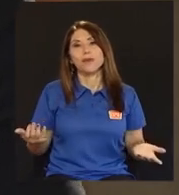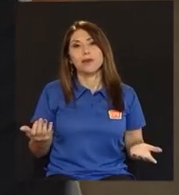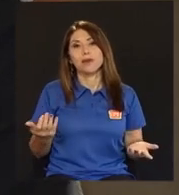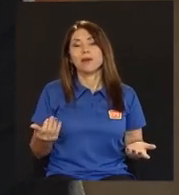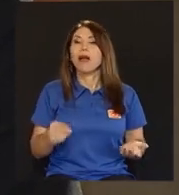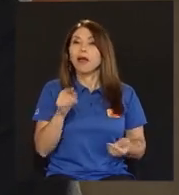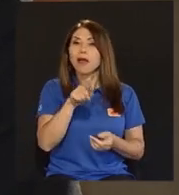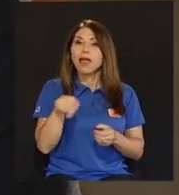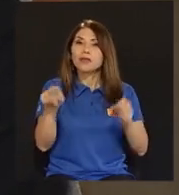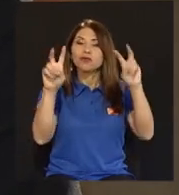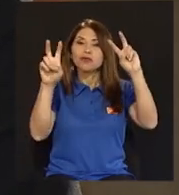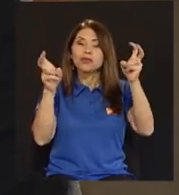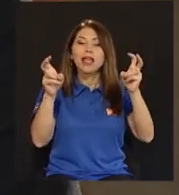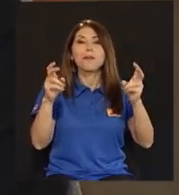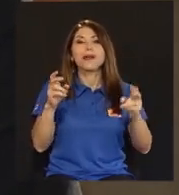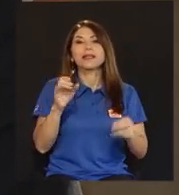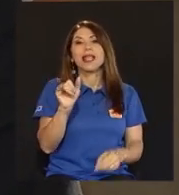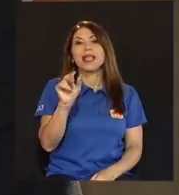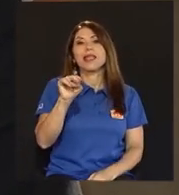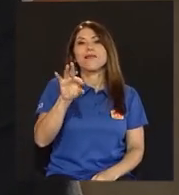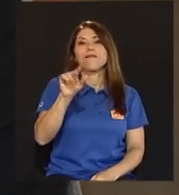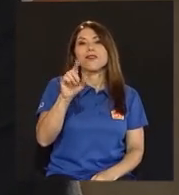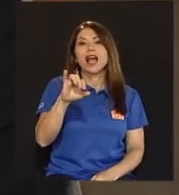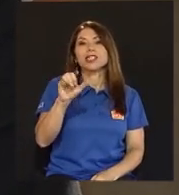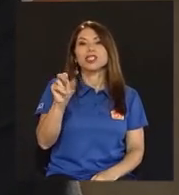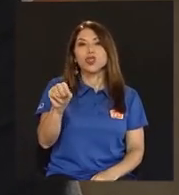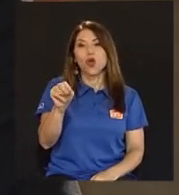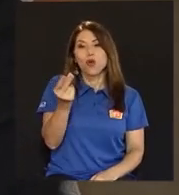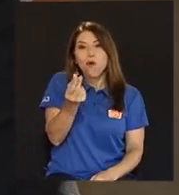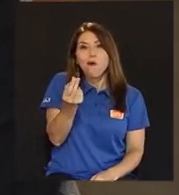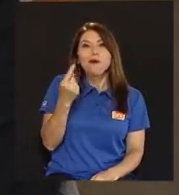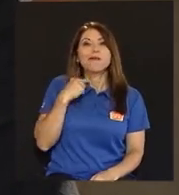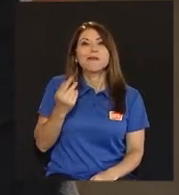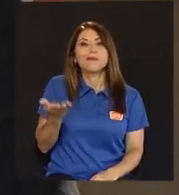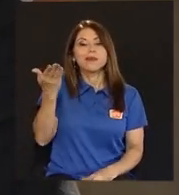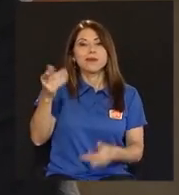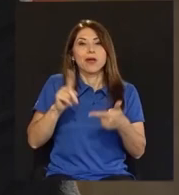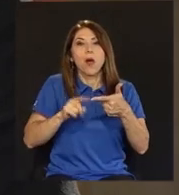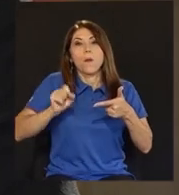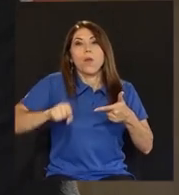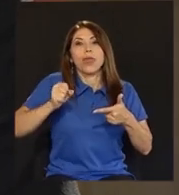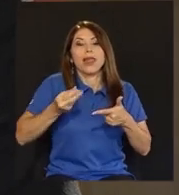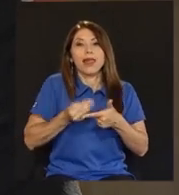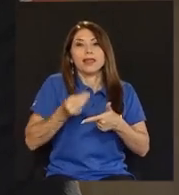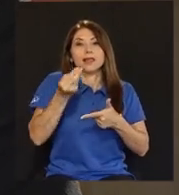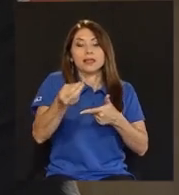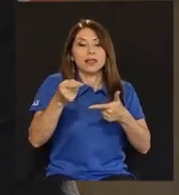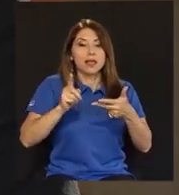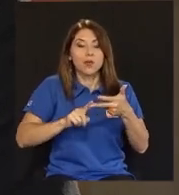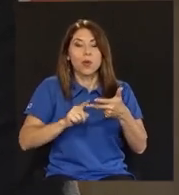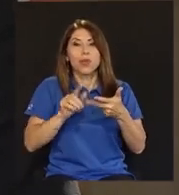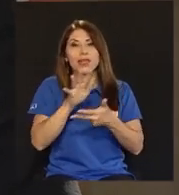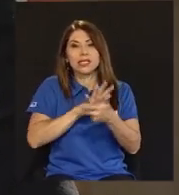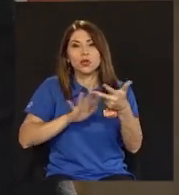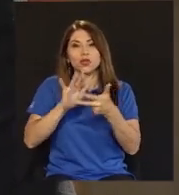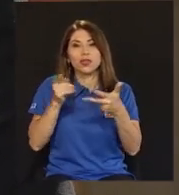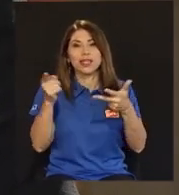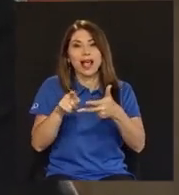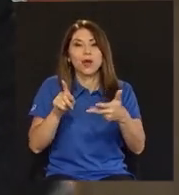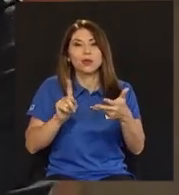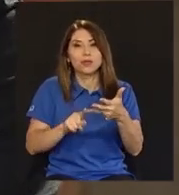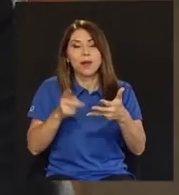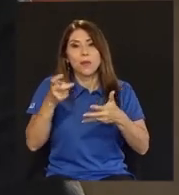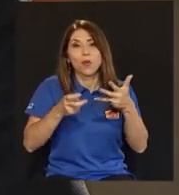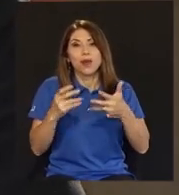esos temas de la inflación, de el poder adquisitivo, de las distorsiones que causan, problemas de